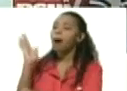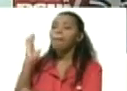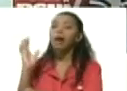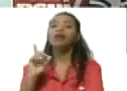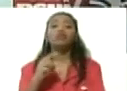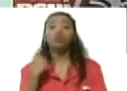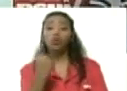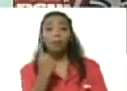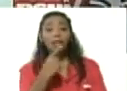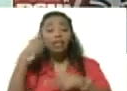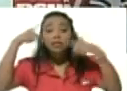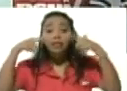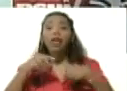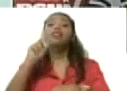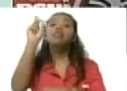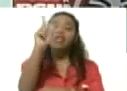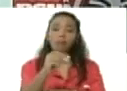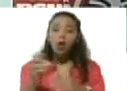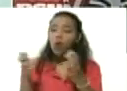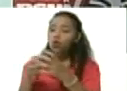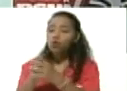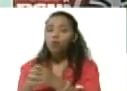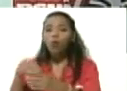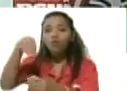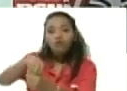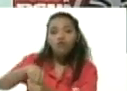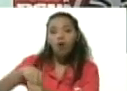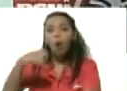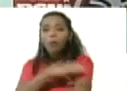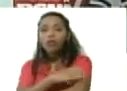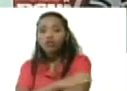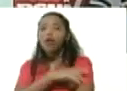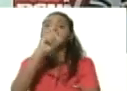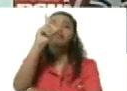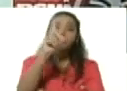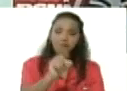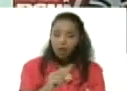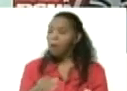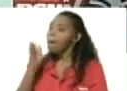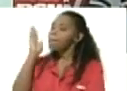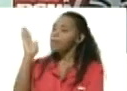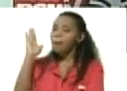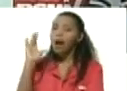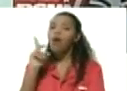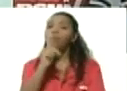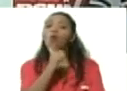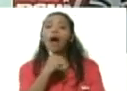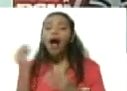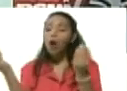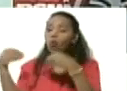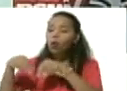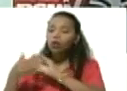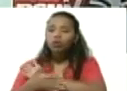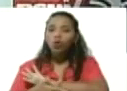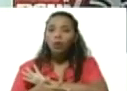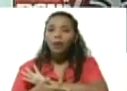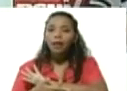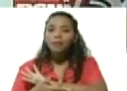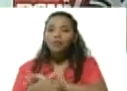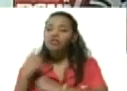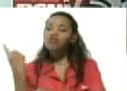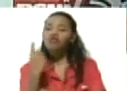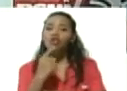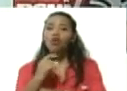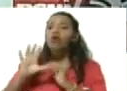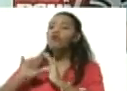a los chavistas, sino a los sectores dentro de la oposición que no están de acuerdo con que solo esté